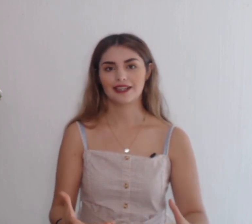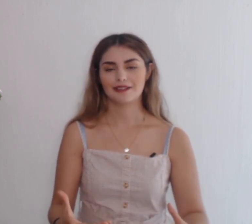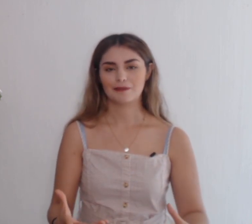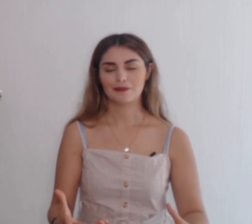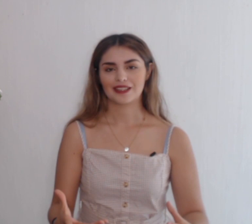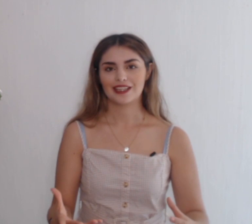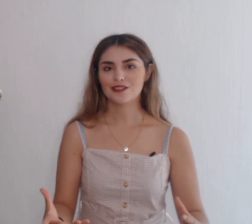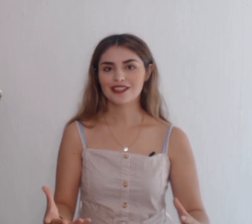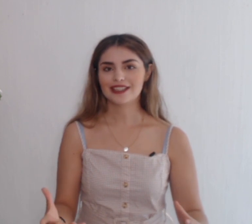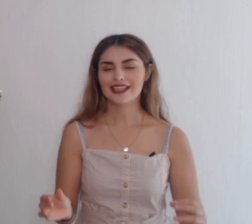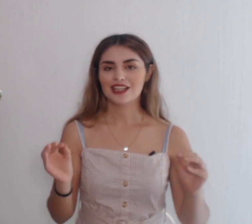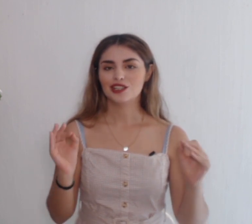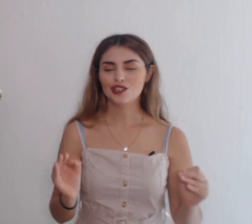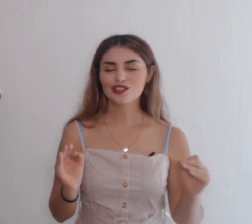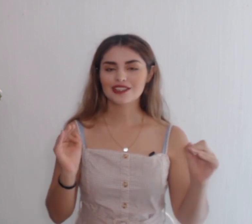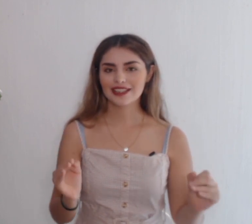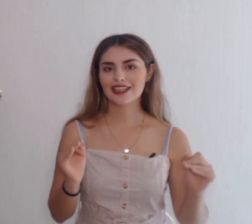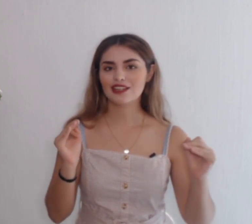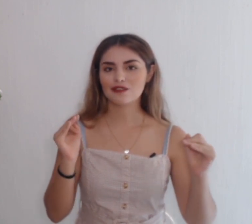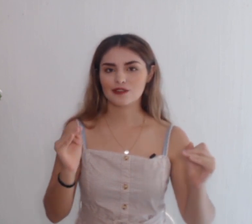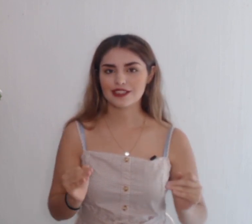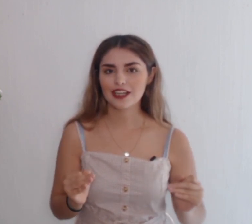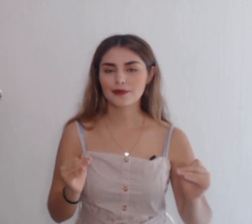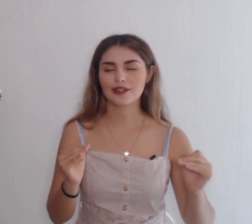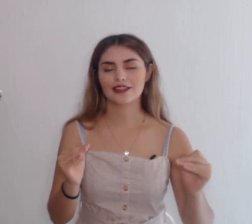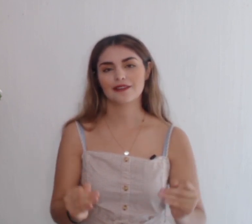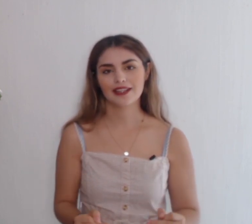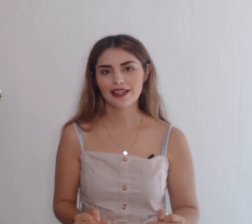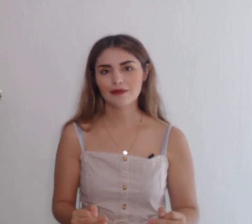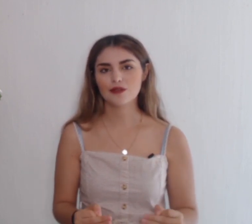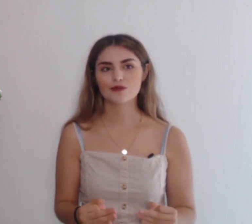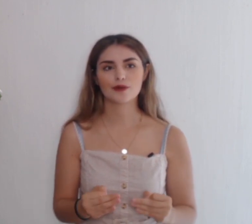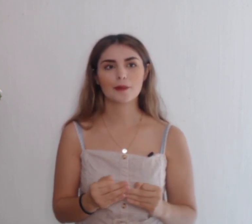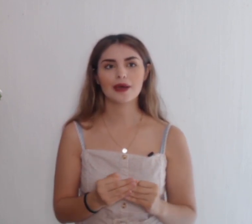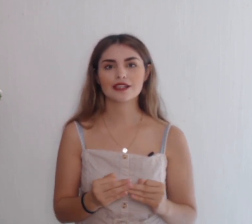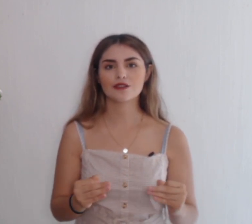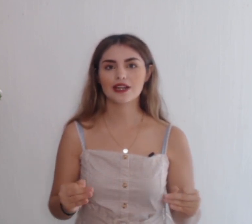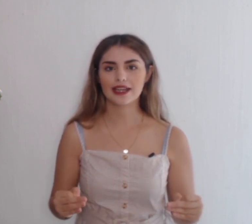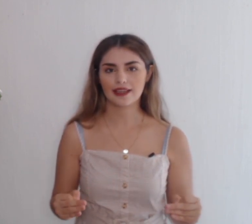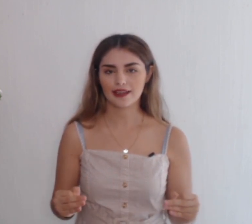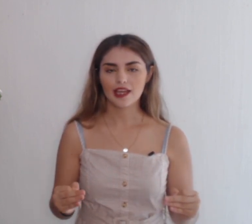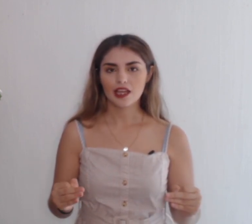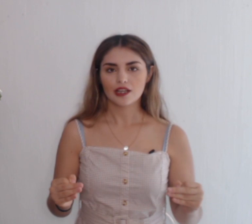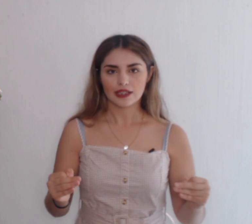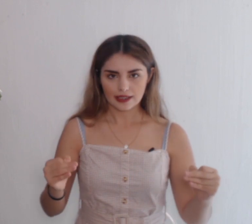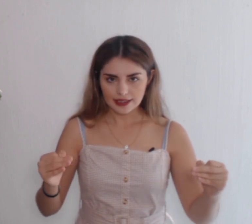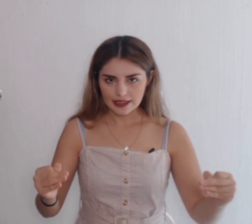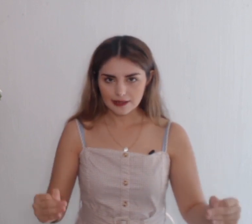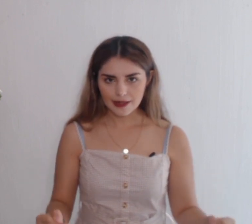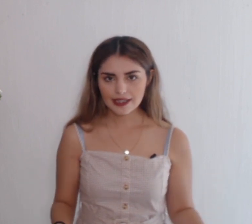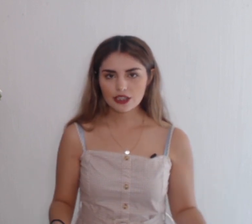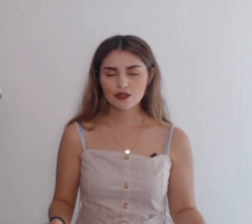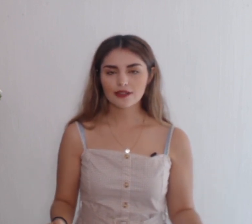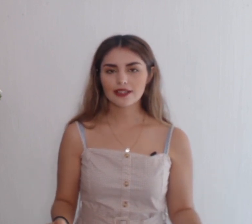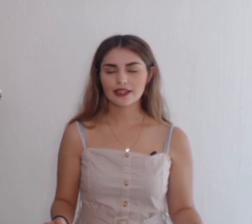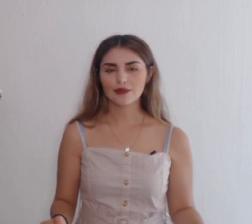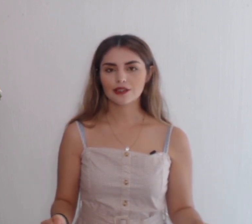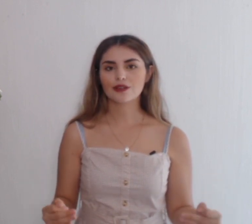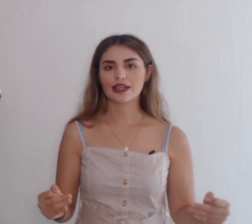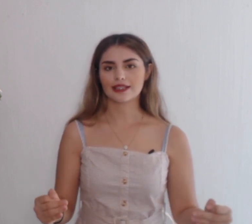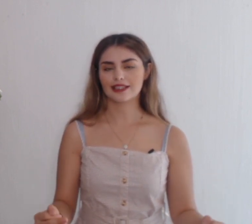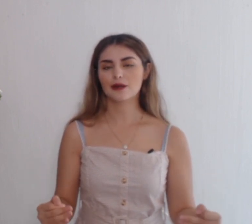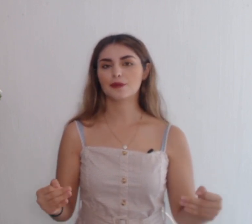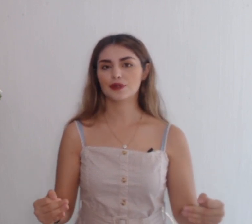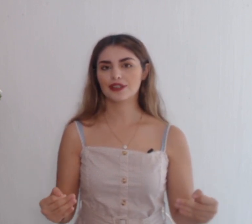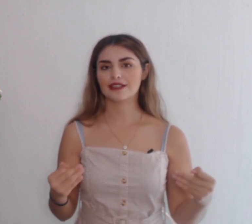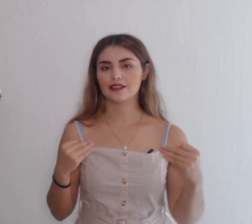poner. Entonces, no se dejen influenciar, porque de verdad, amigos, por más coraje, si se va a hacer un levantamiento,